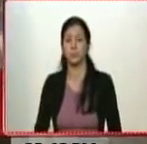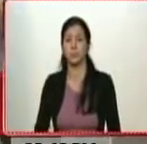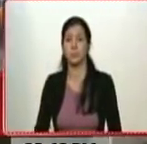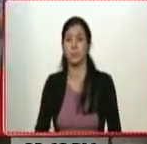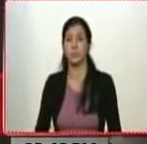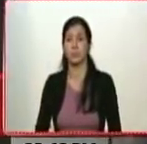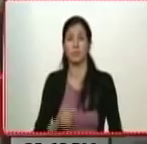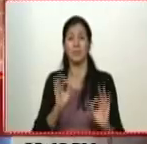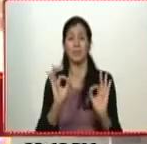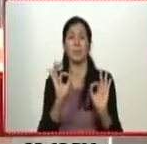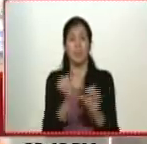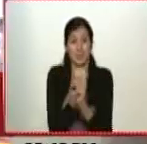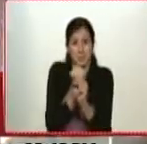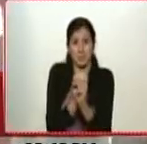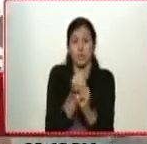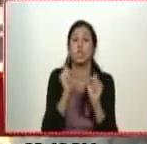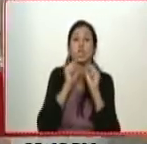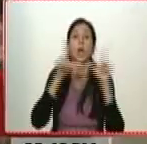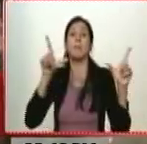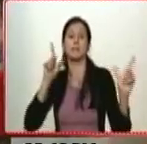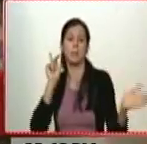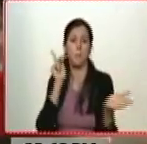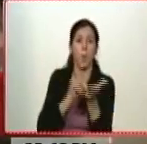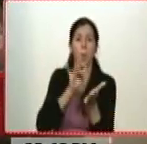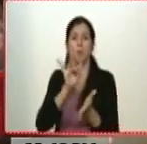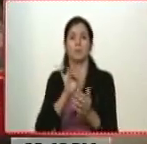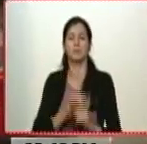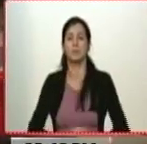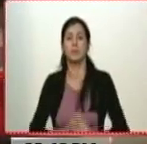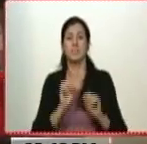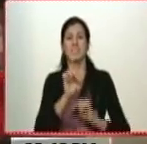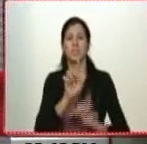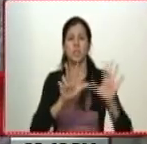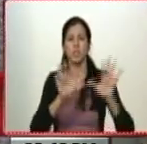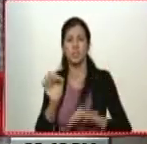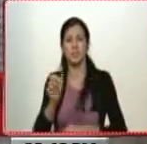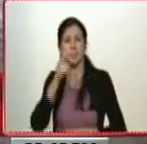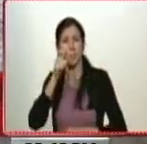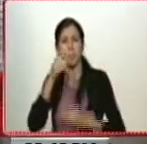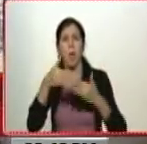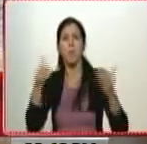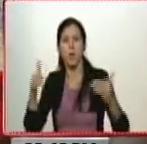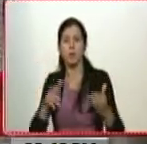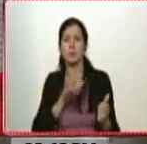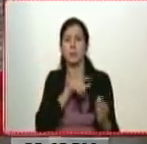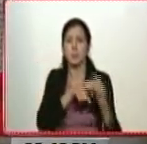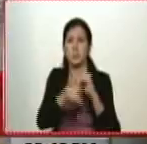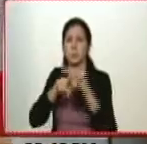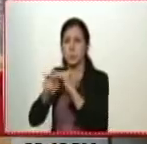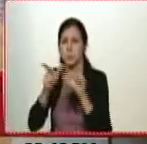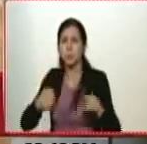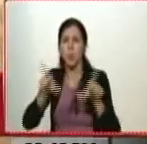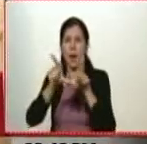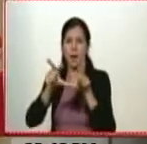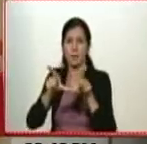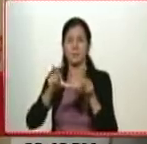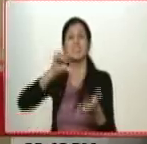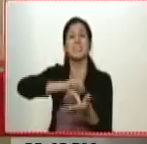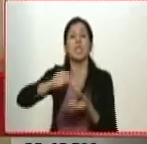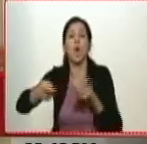En un operativo sorpresa, 60 fiscales y 180 inspectores populares recorrieron las instalaciones de este centro